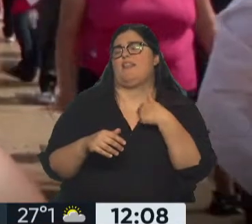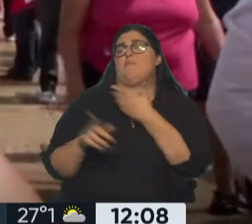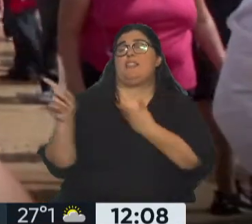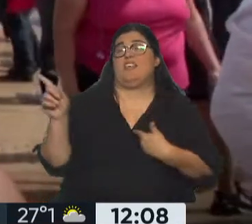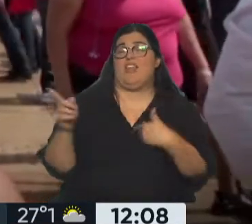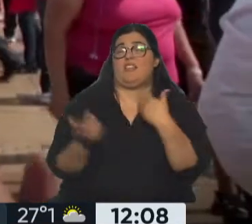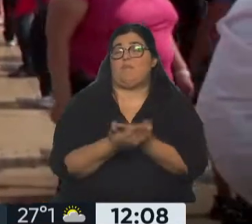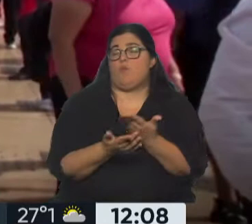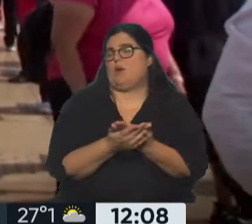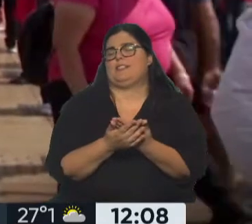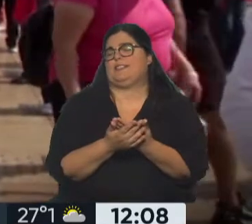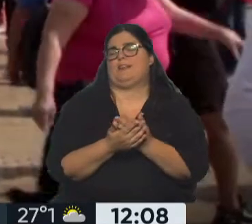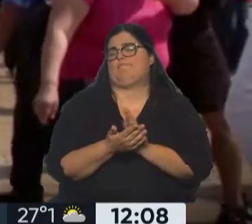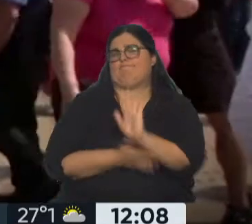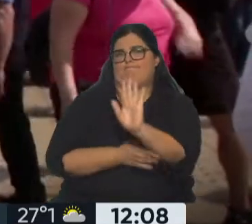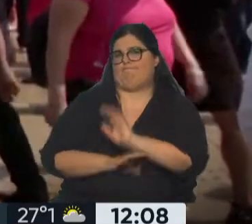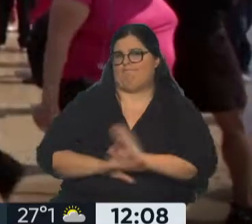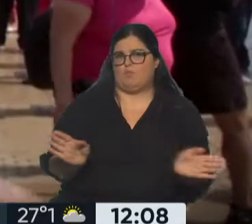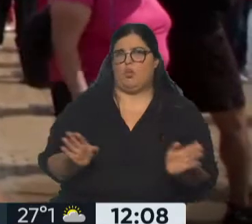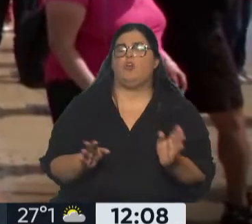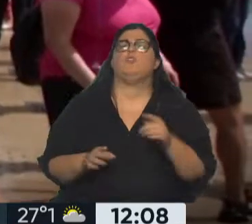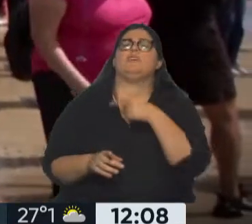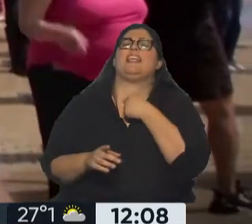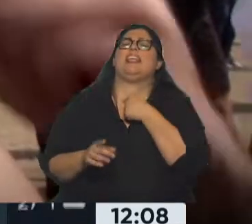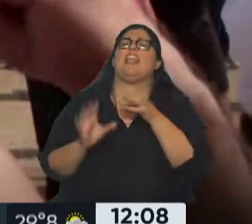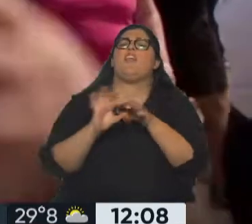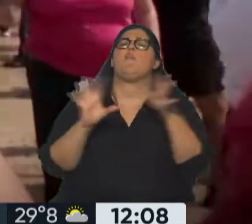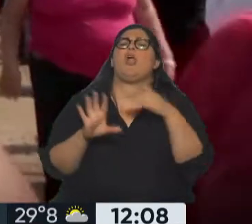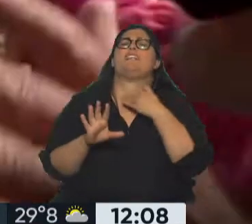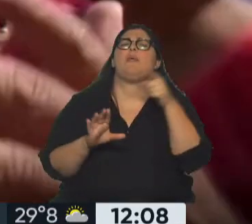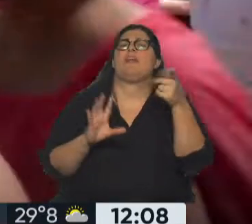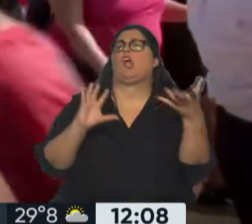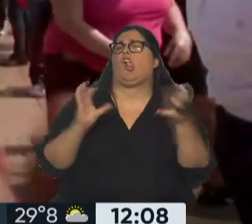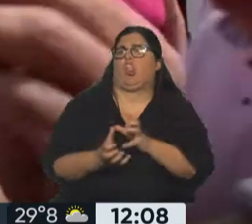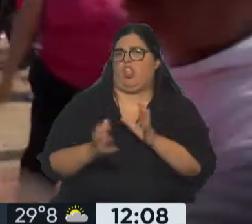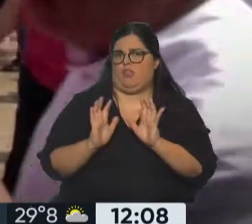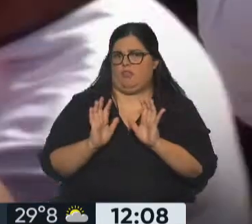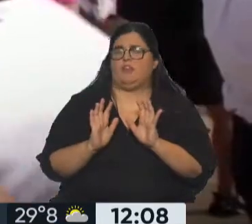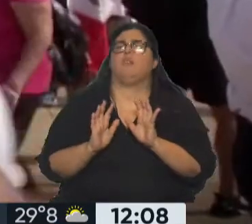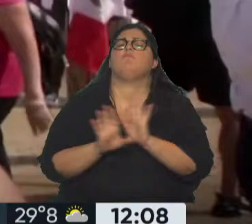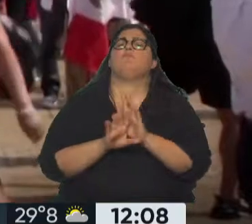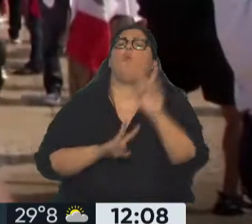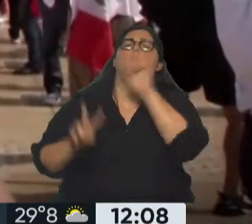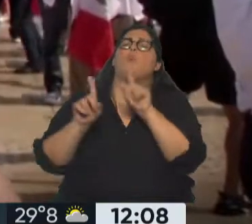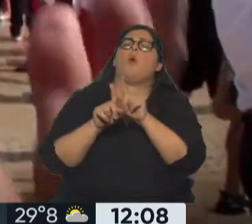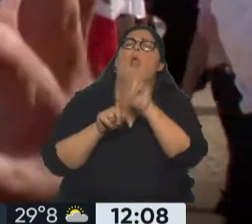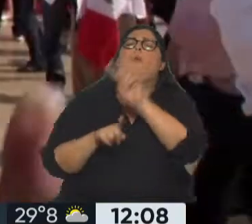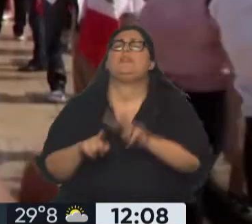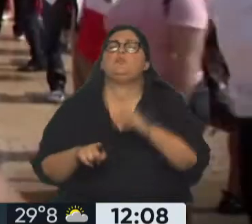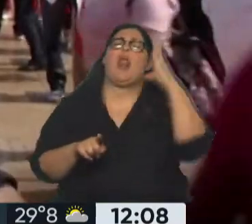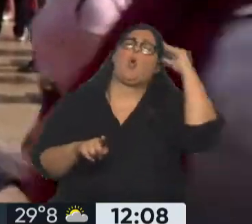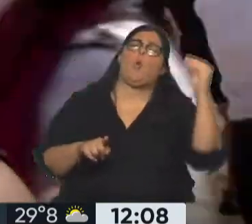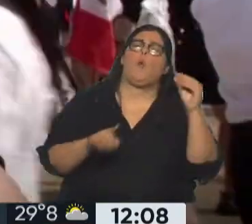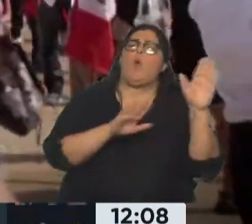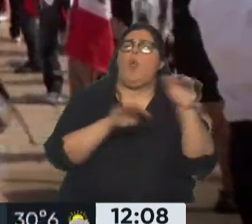partido Morena, que quiere destrozar a la democracia mexicana para llevarnos a lugares como Venezuela y Cuba. Por